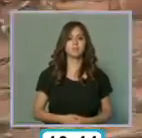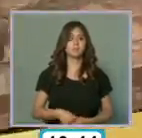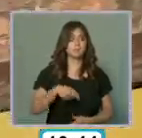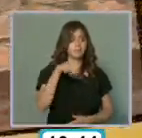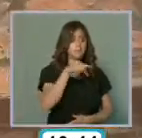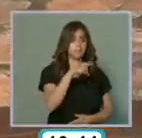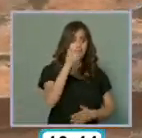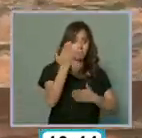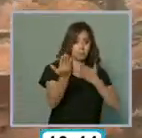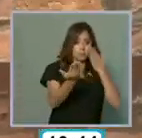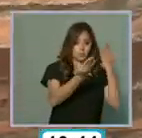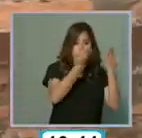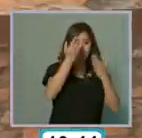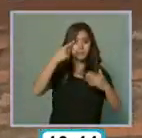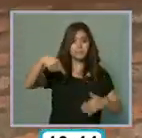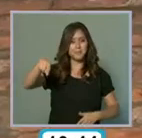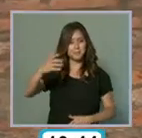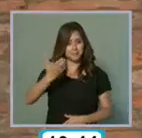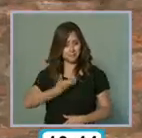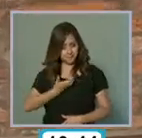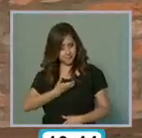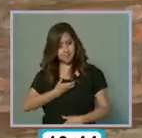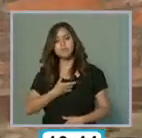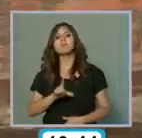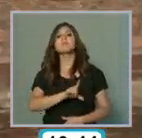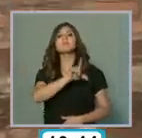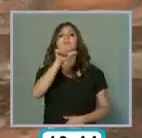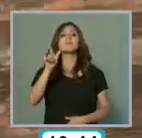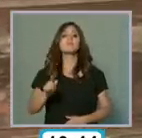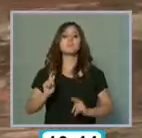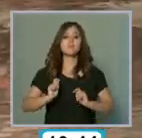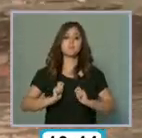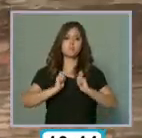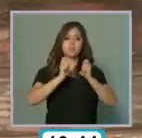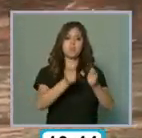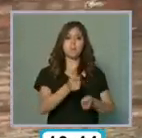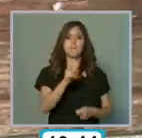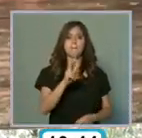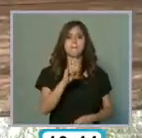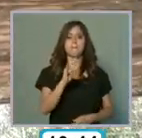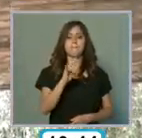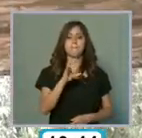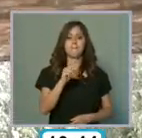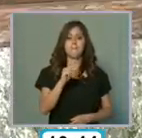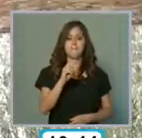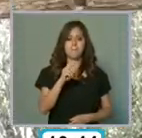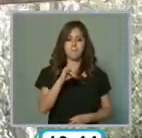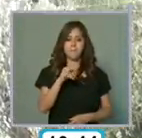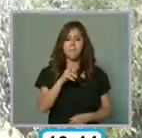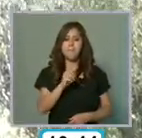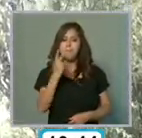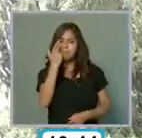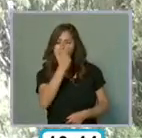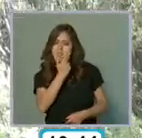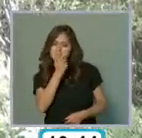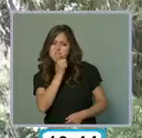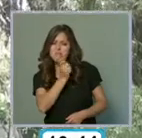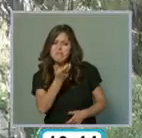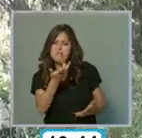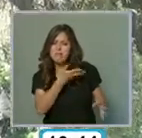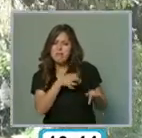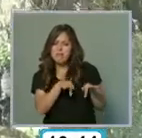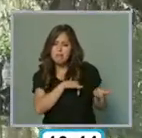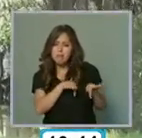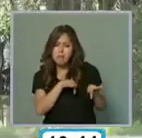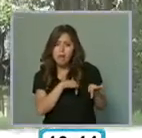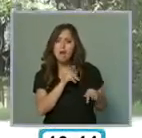al gabinete de Victoriano Huerta, es allá donde ven quién era, qué es lo que hacía. Inclusive se hizo